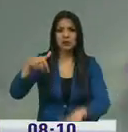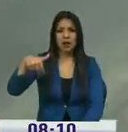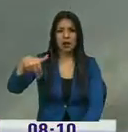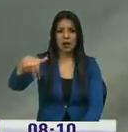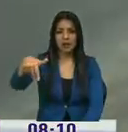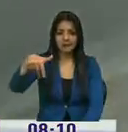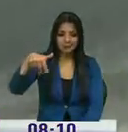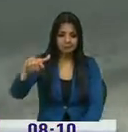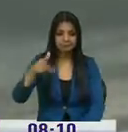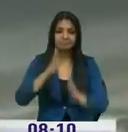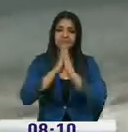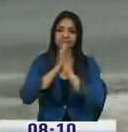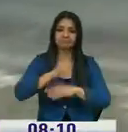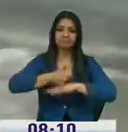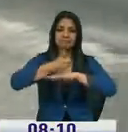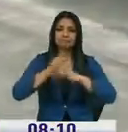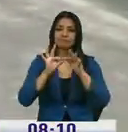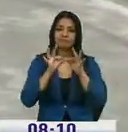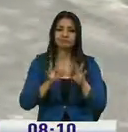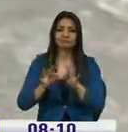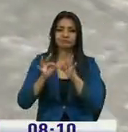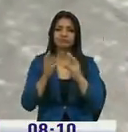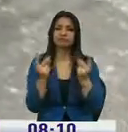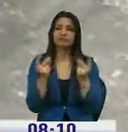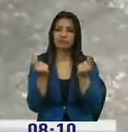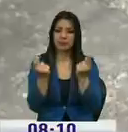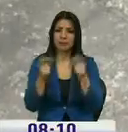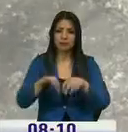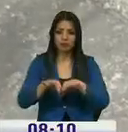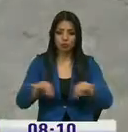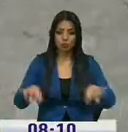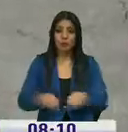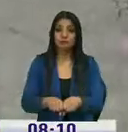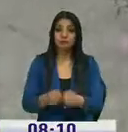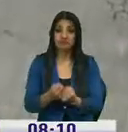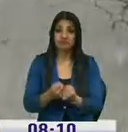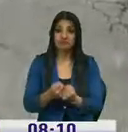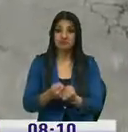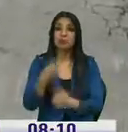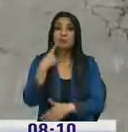las autoridades que se arregle lo más pronto posible la tubería dañada